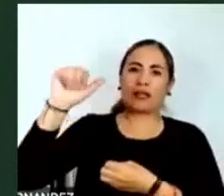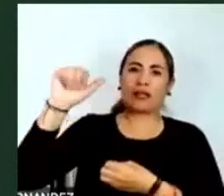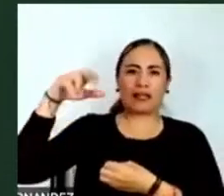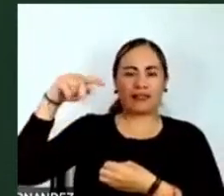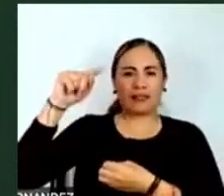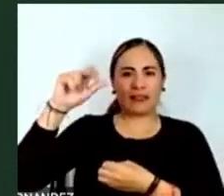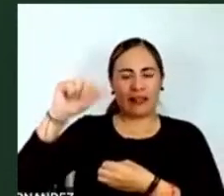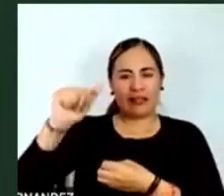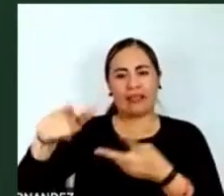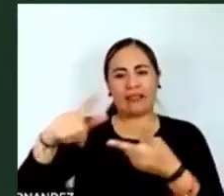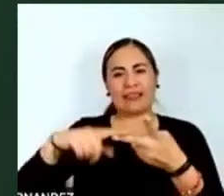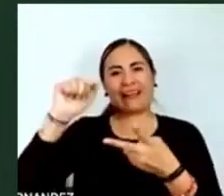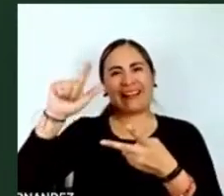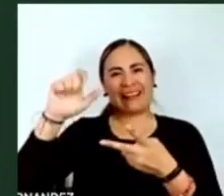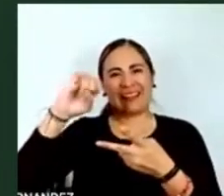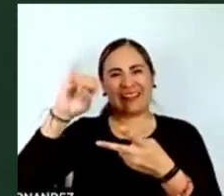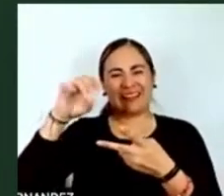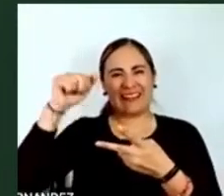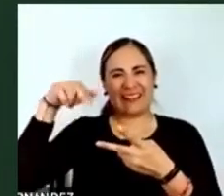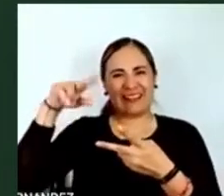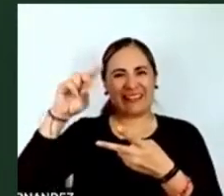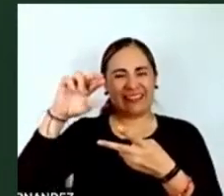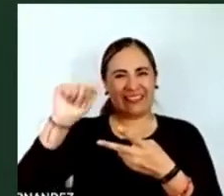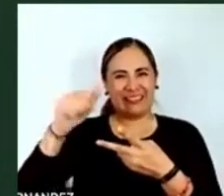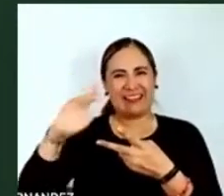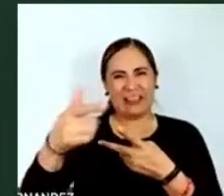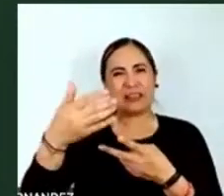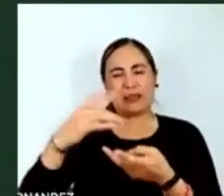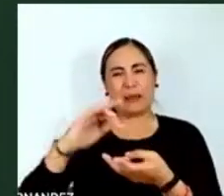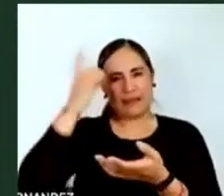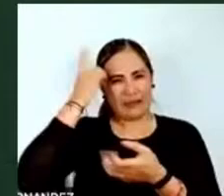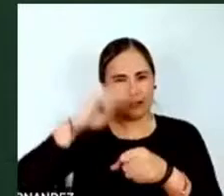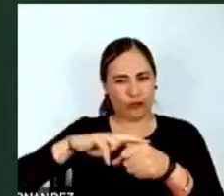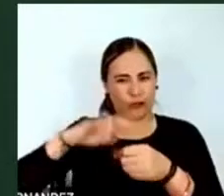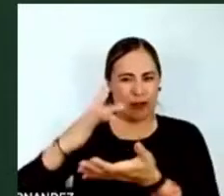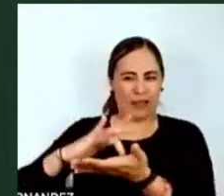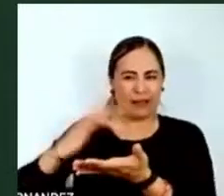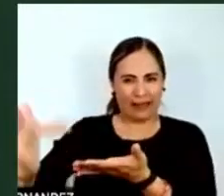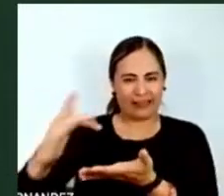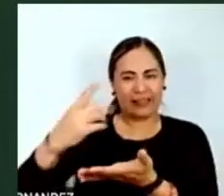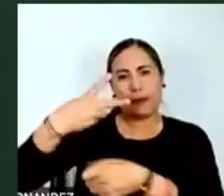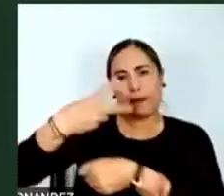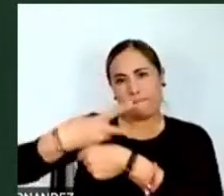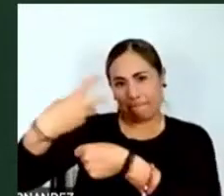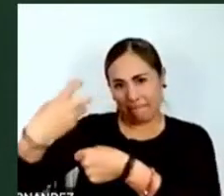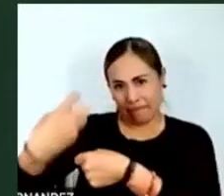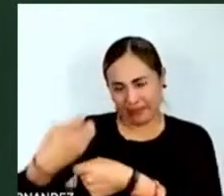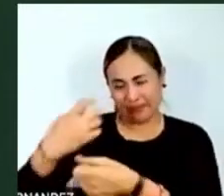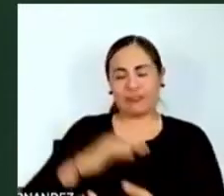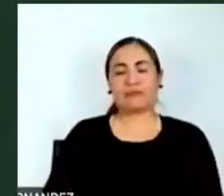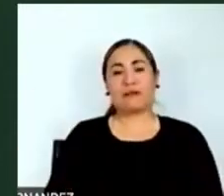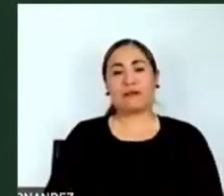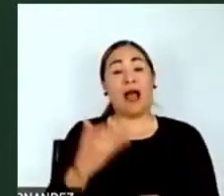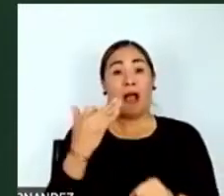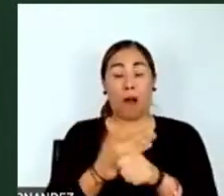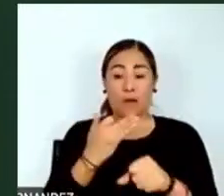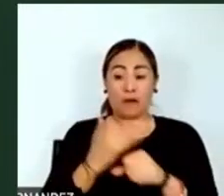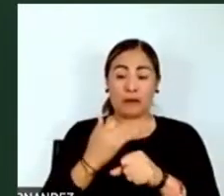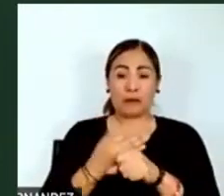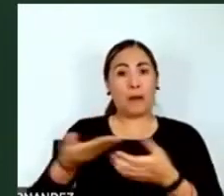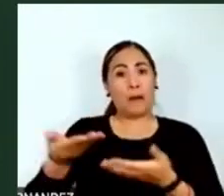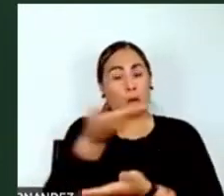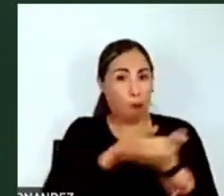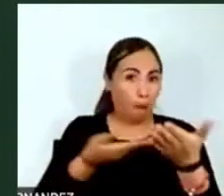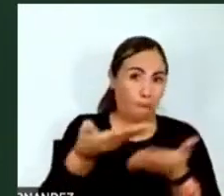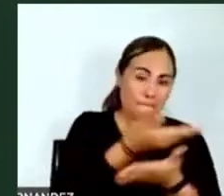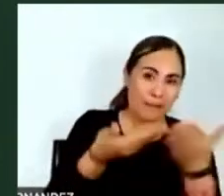Martínez Verástegui, por esta amable invitación que nos han extendido, que nos ha permitido compartir estos días con el equipo del centro que